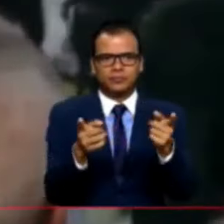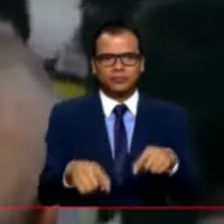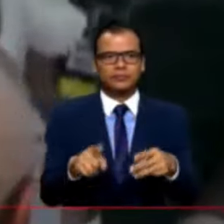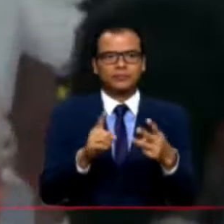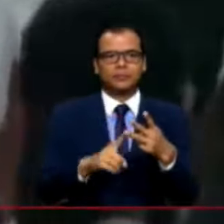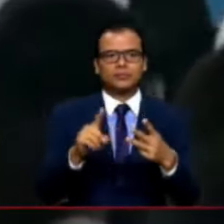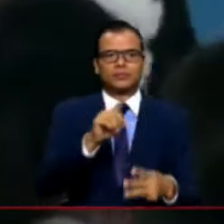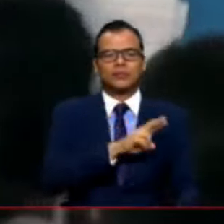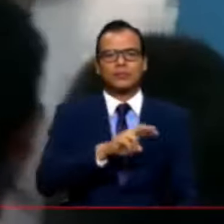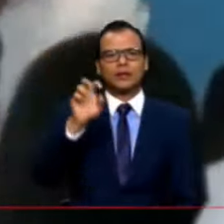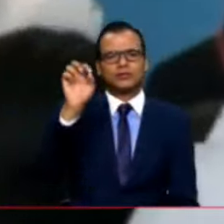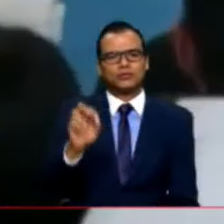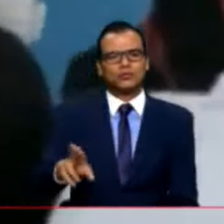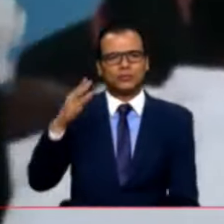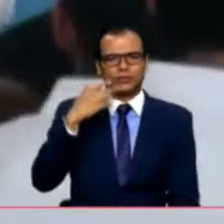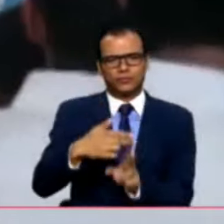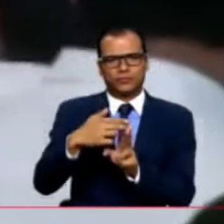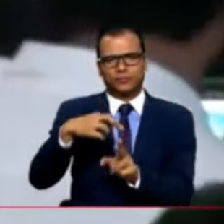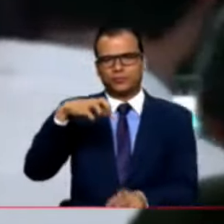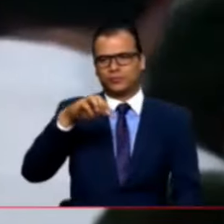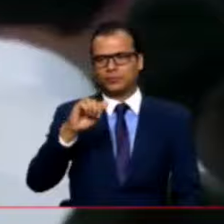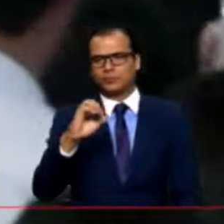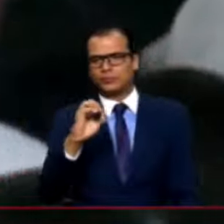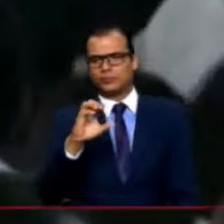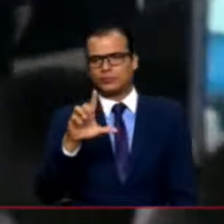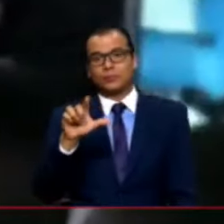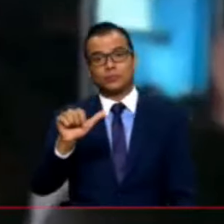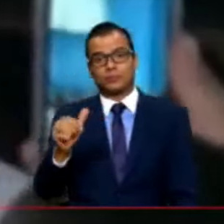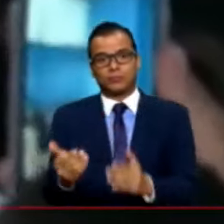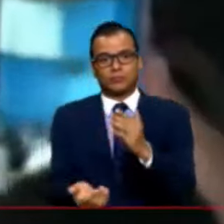Jamundí, Paola Castillo se posesionó como nueva alcaldesa